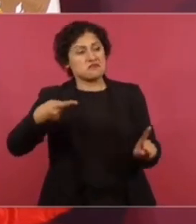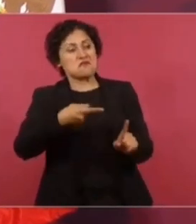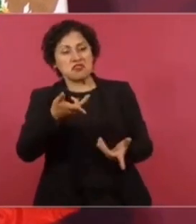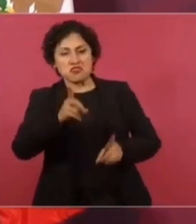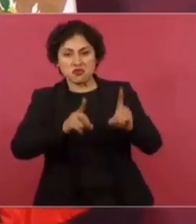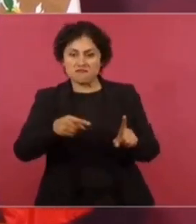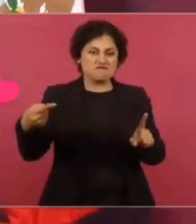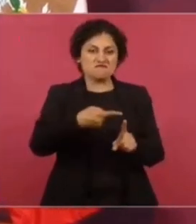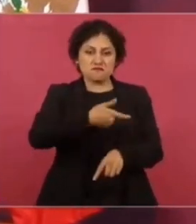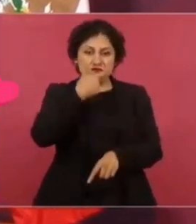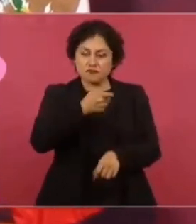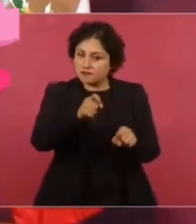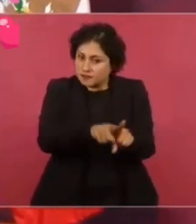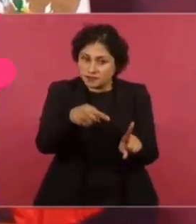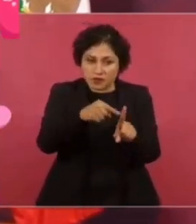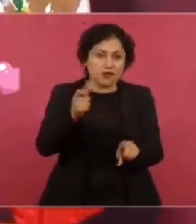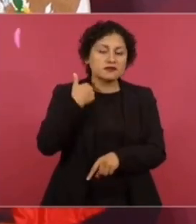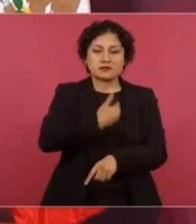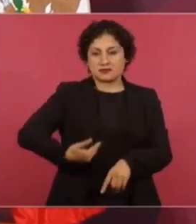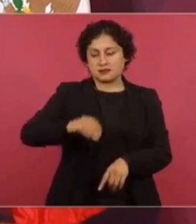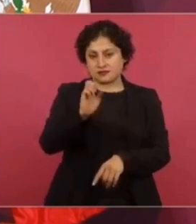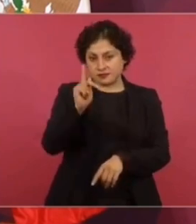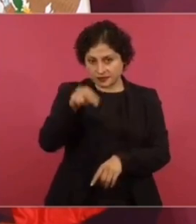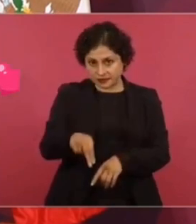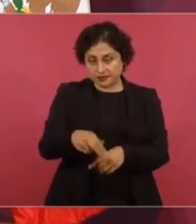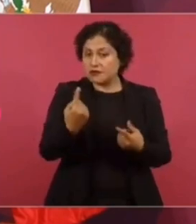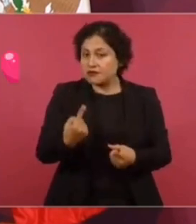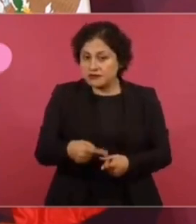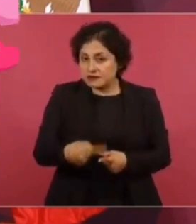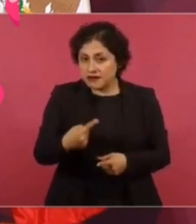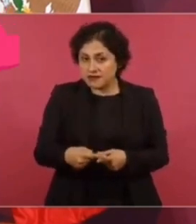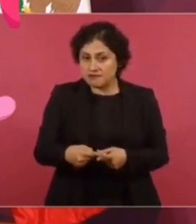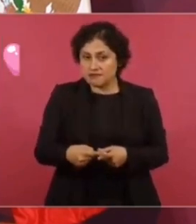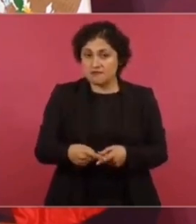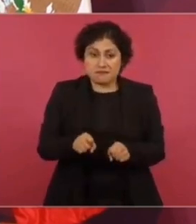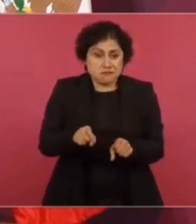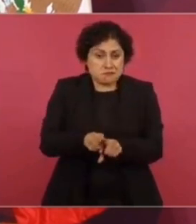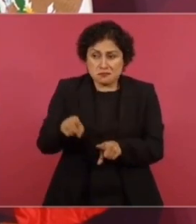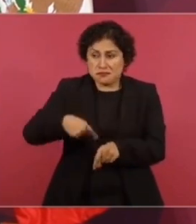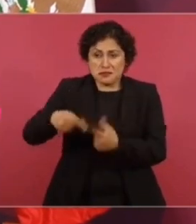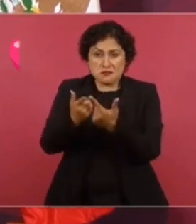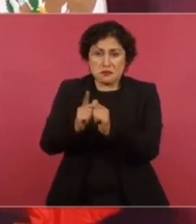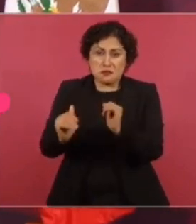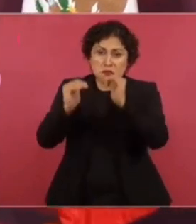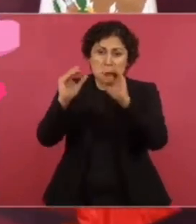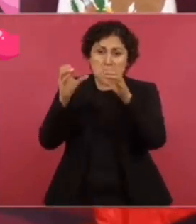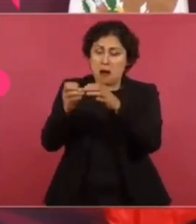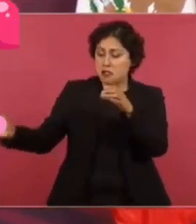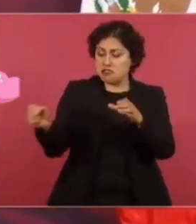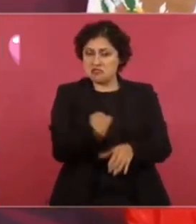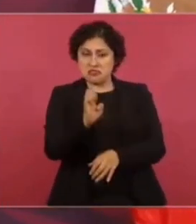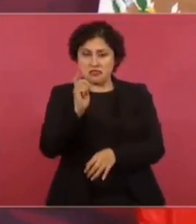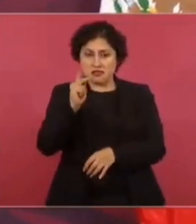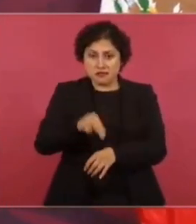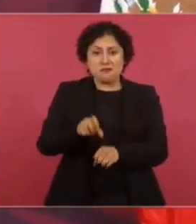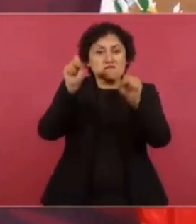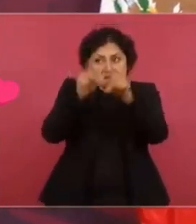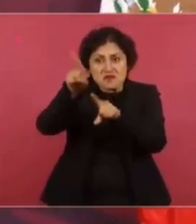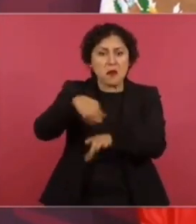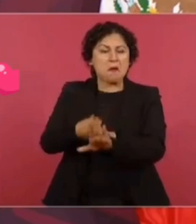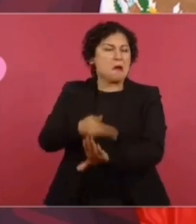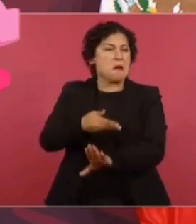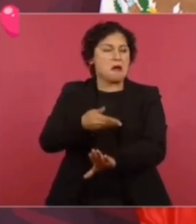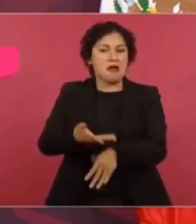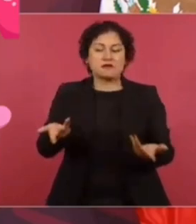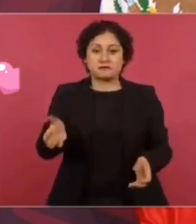al presidente Peña. Los mismos que habían sacado provecho. Por eso una vez el presidente